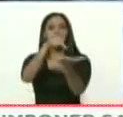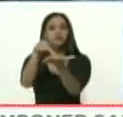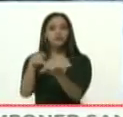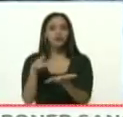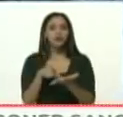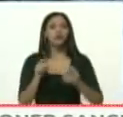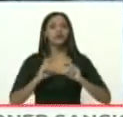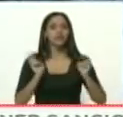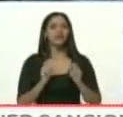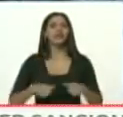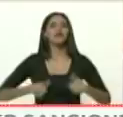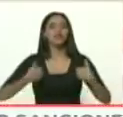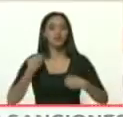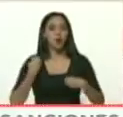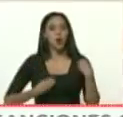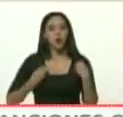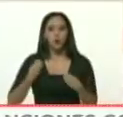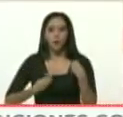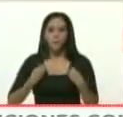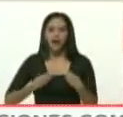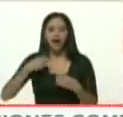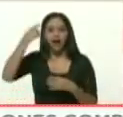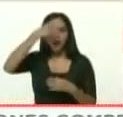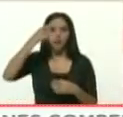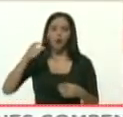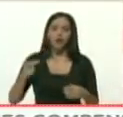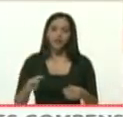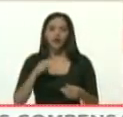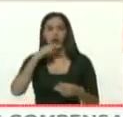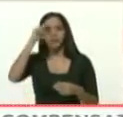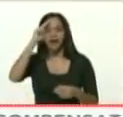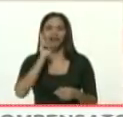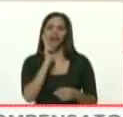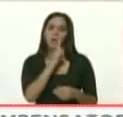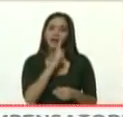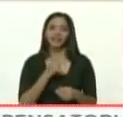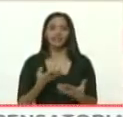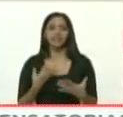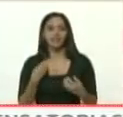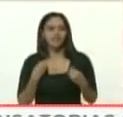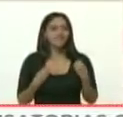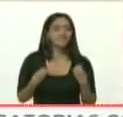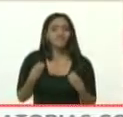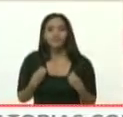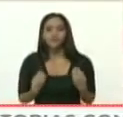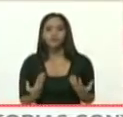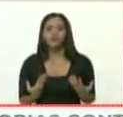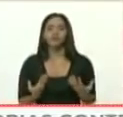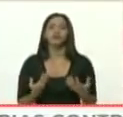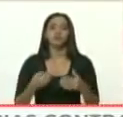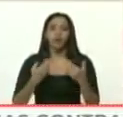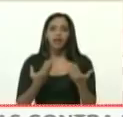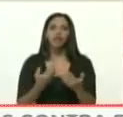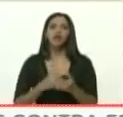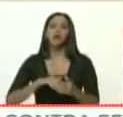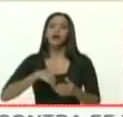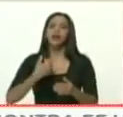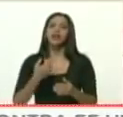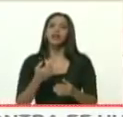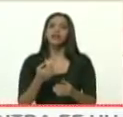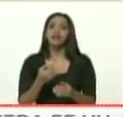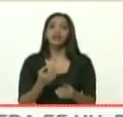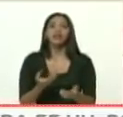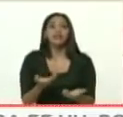de los temas que más preocupa a la población, a los padres, a las madres, la inquietud para que poder tener la posibilidad